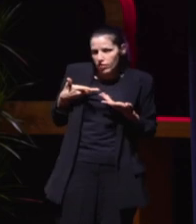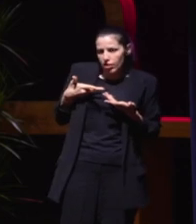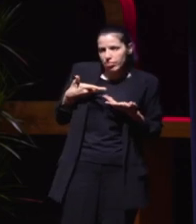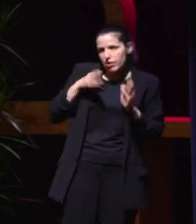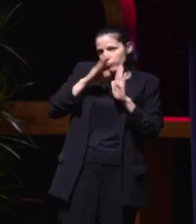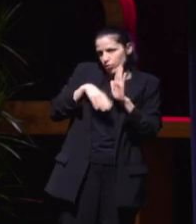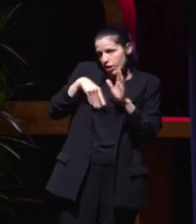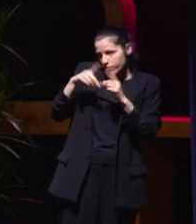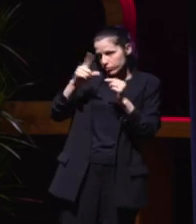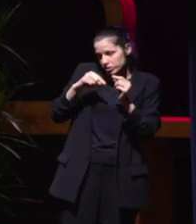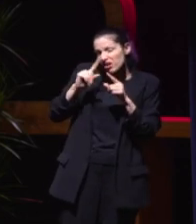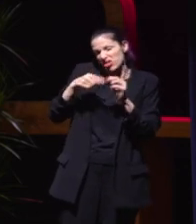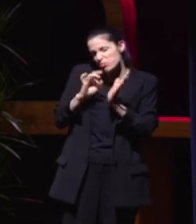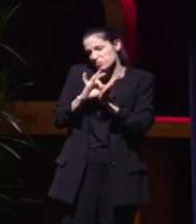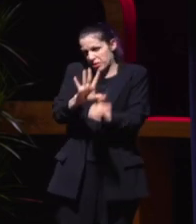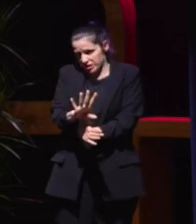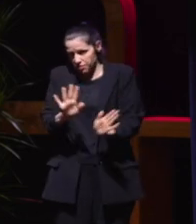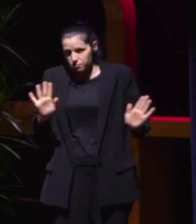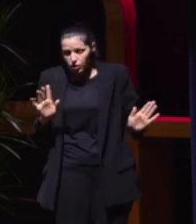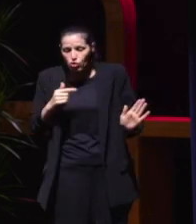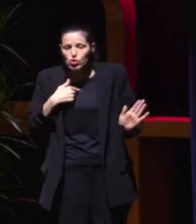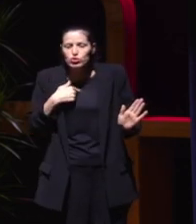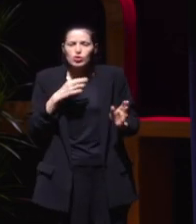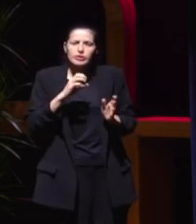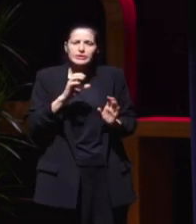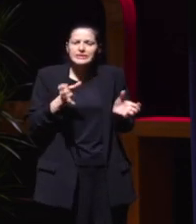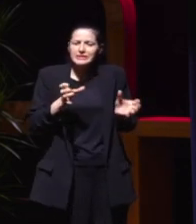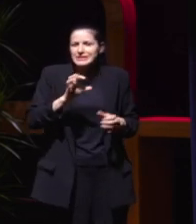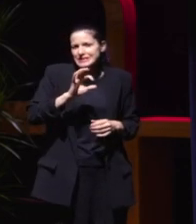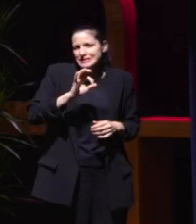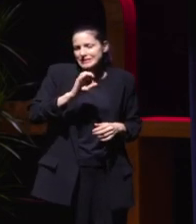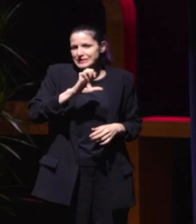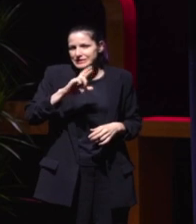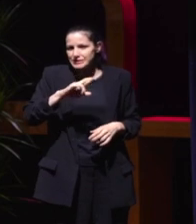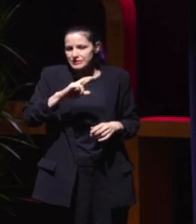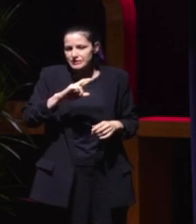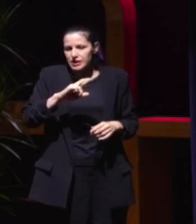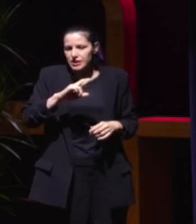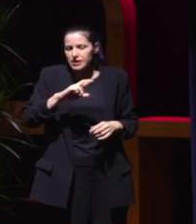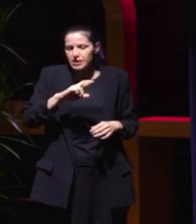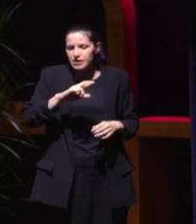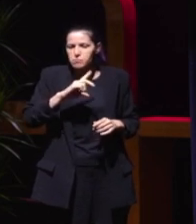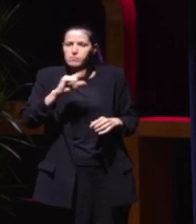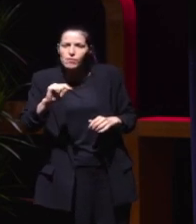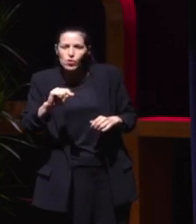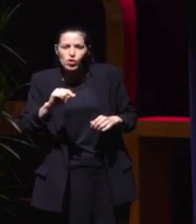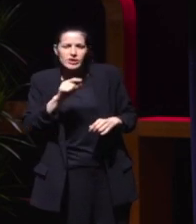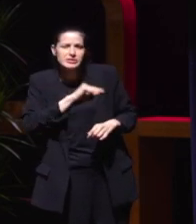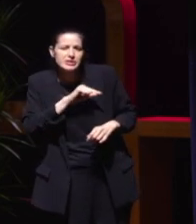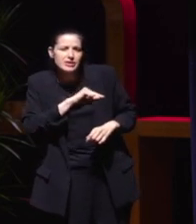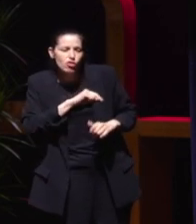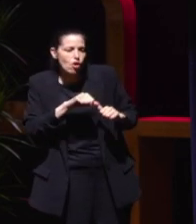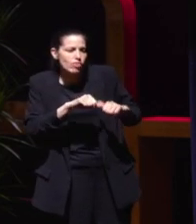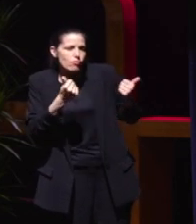luego me echaron de Movistar pero yo me fui de la ser no con la sensación de un divorcio sino como un adolescente